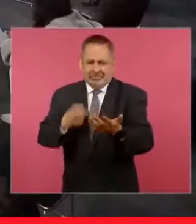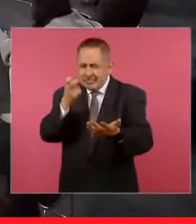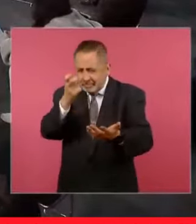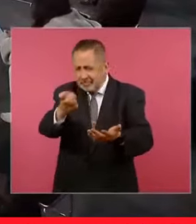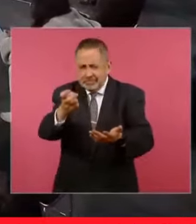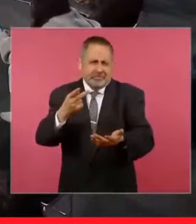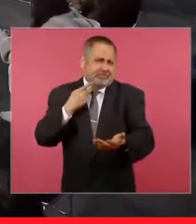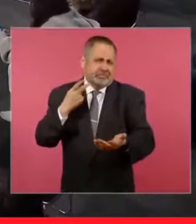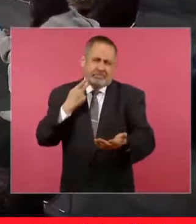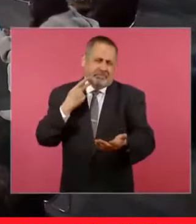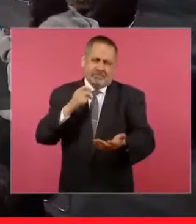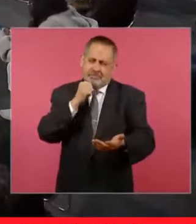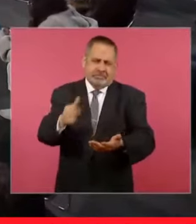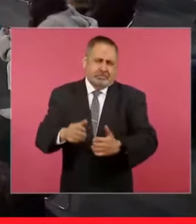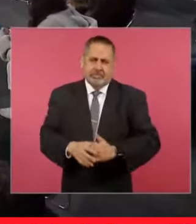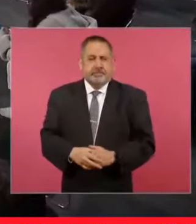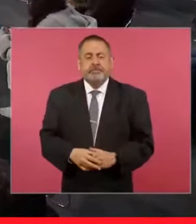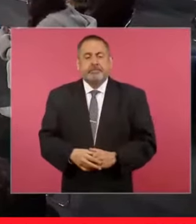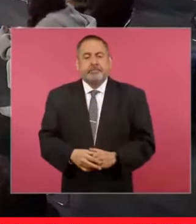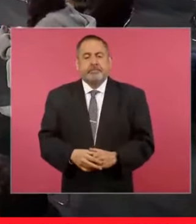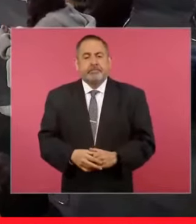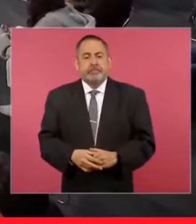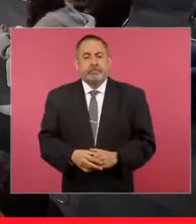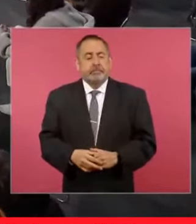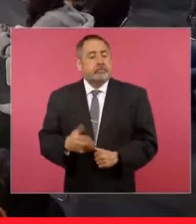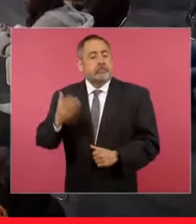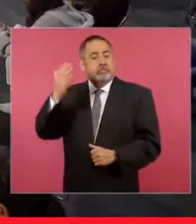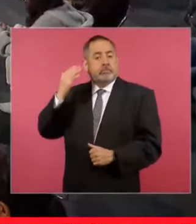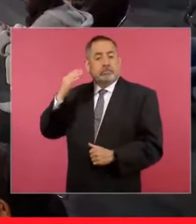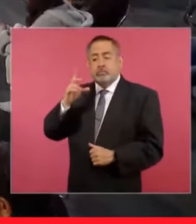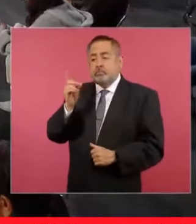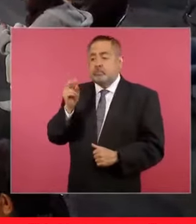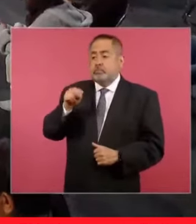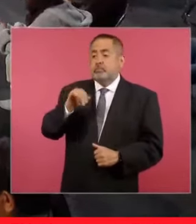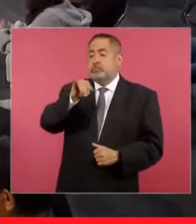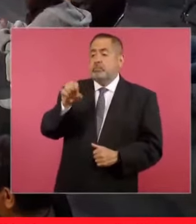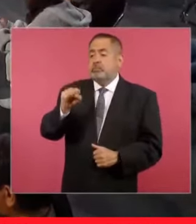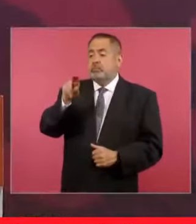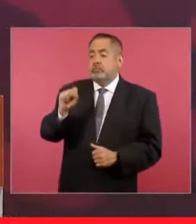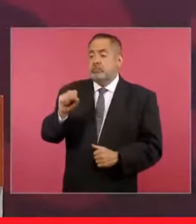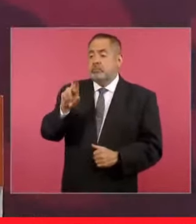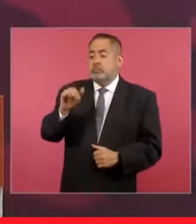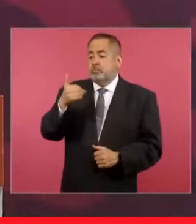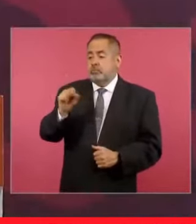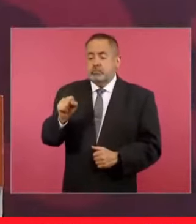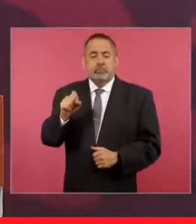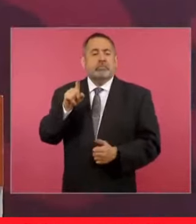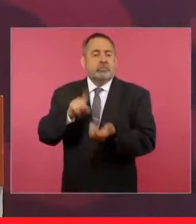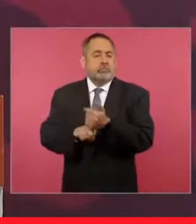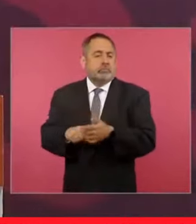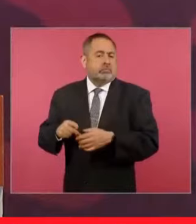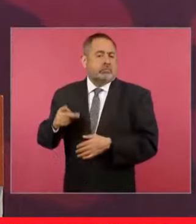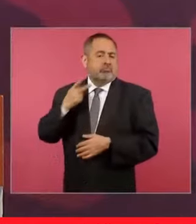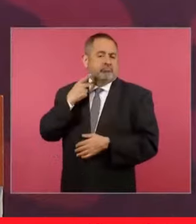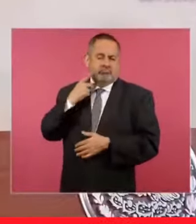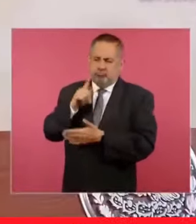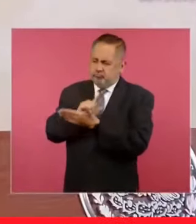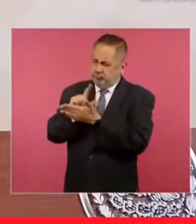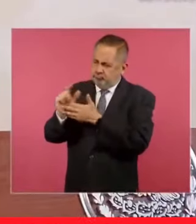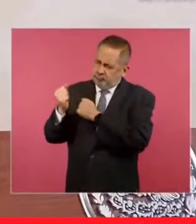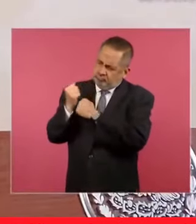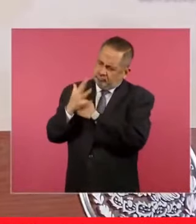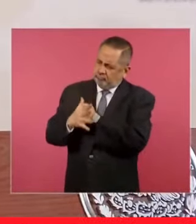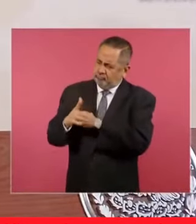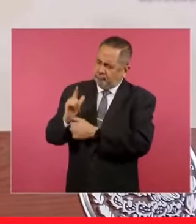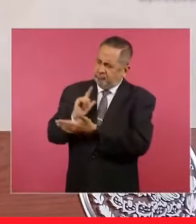política Don Jesús Reyes heroles decía que la política era tan limpia